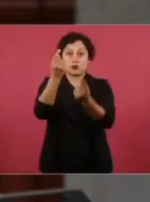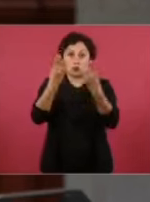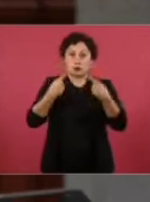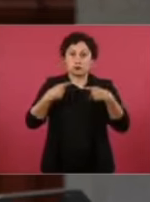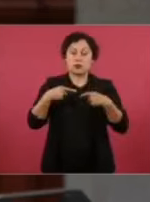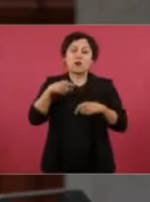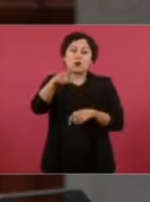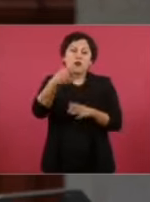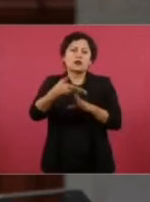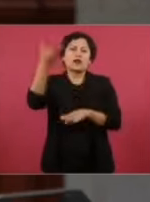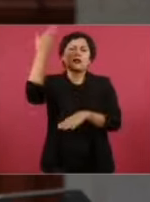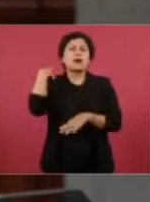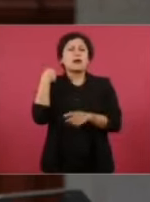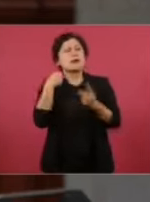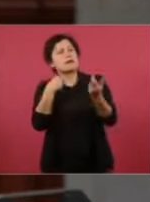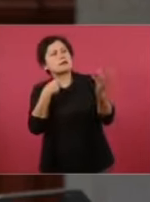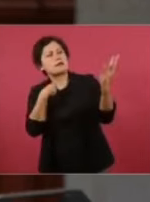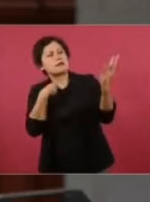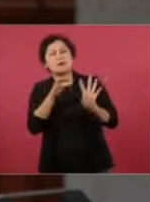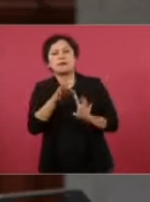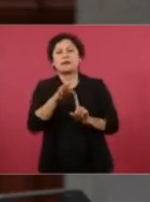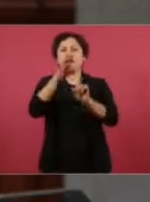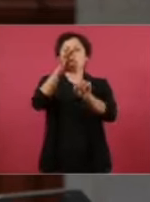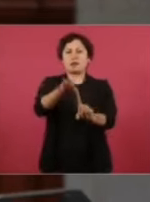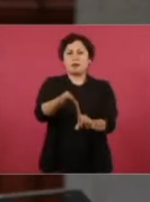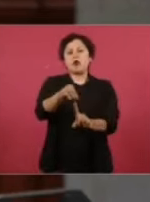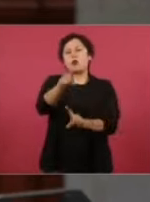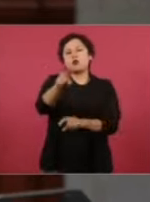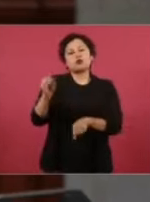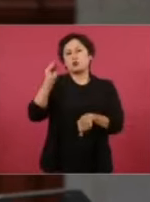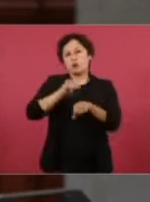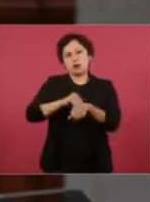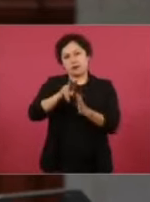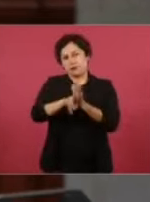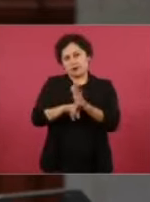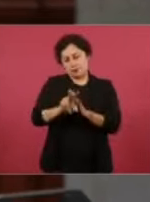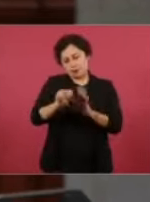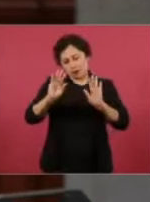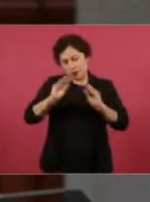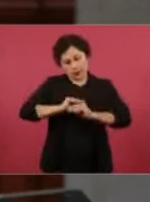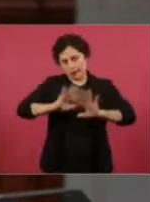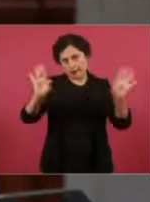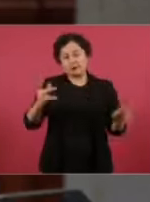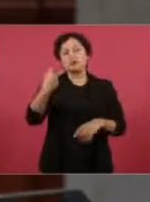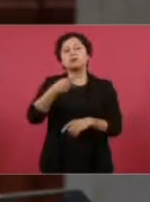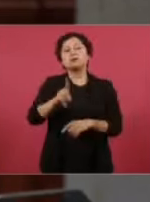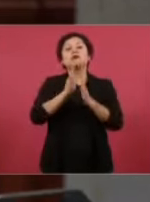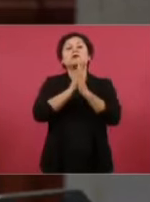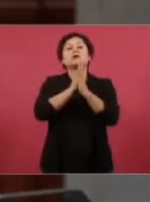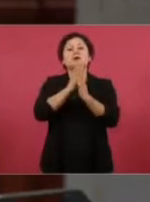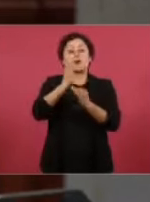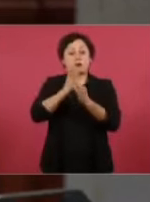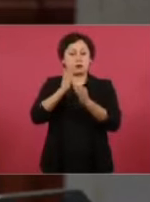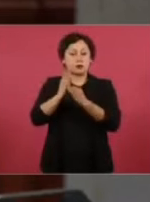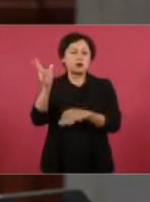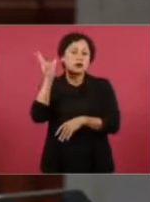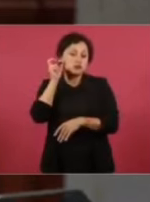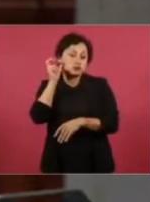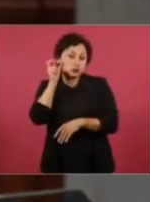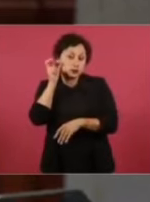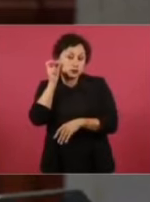senadora de Acción Nacional nos da una muy mala noticia al pueblo de México. Y también vamos a ir a este